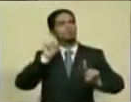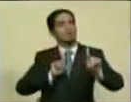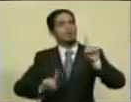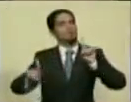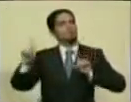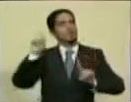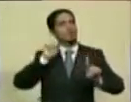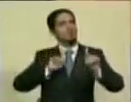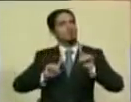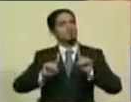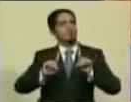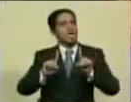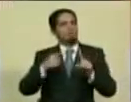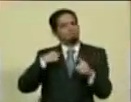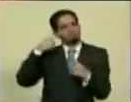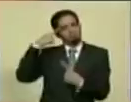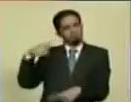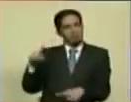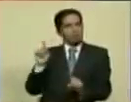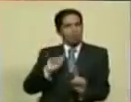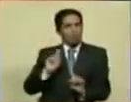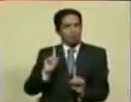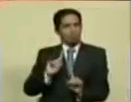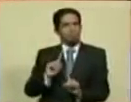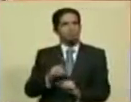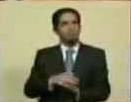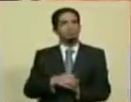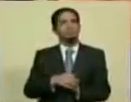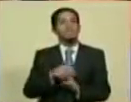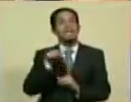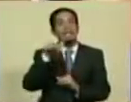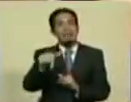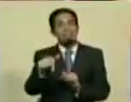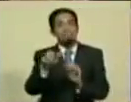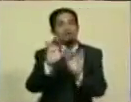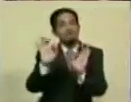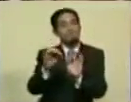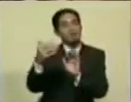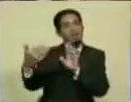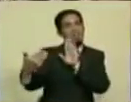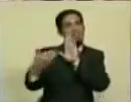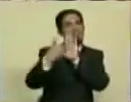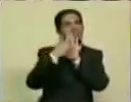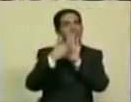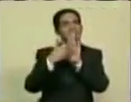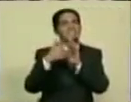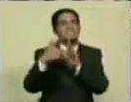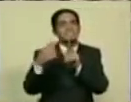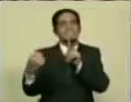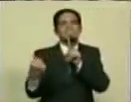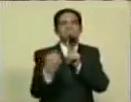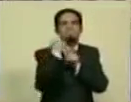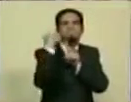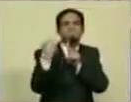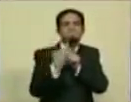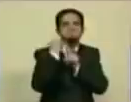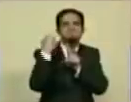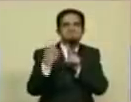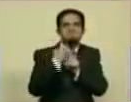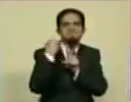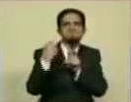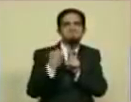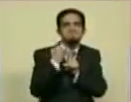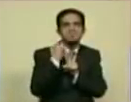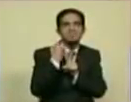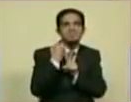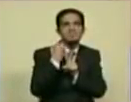de la guerra económica. Estos mecanismos de agresión van a persistir en tanto y cuanto